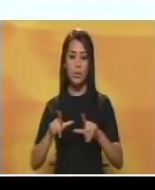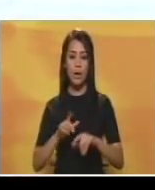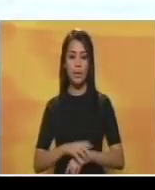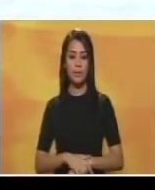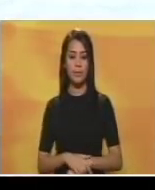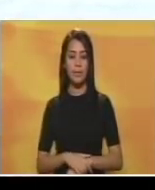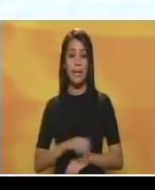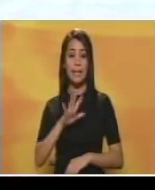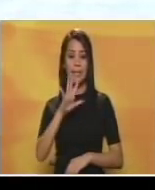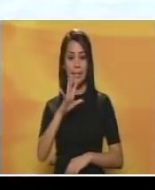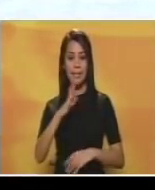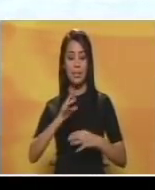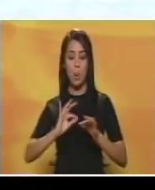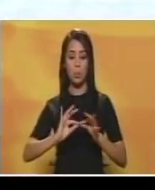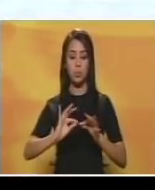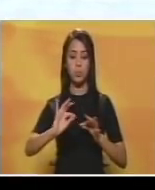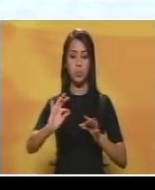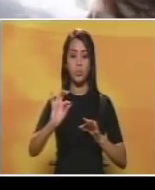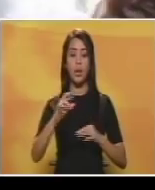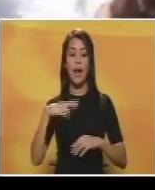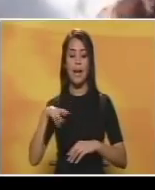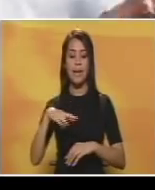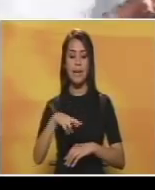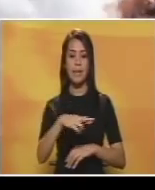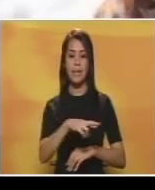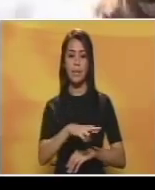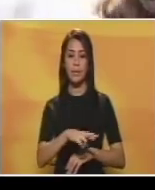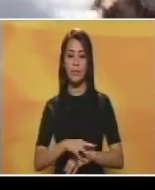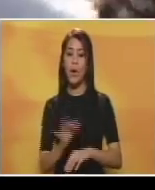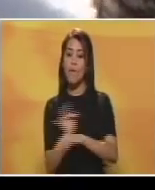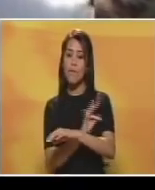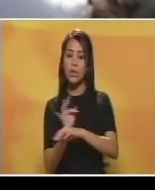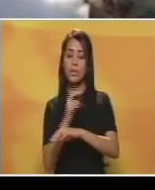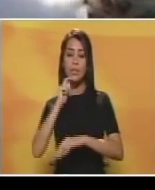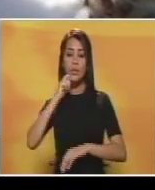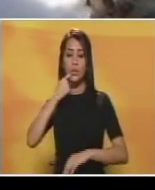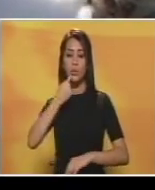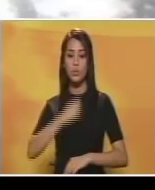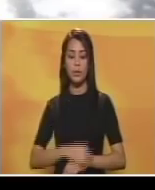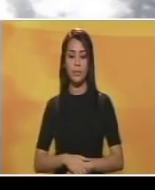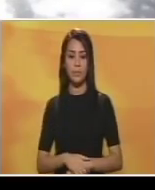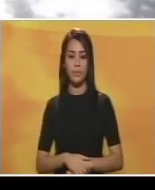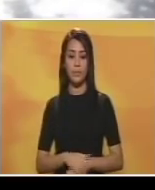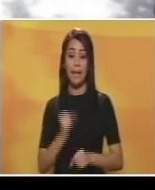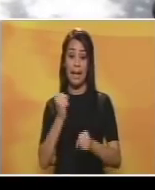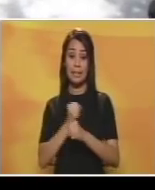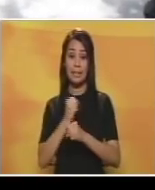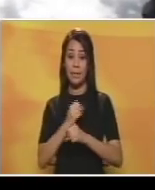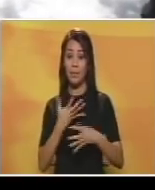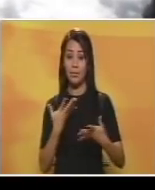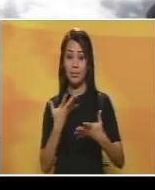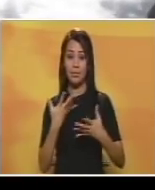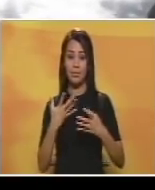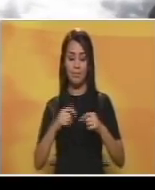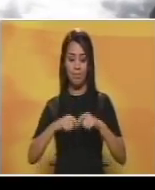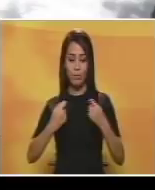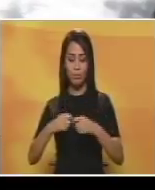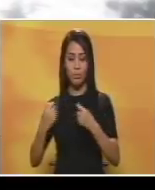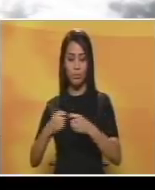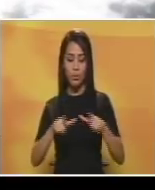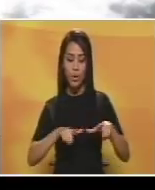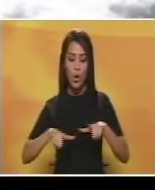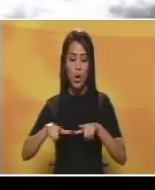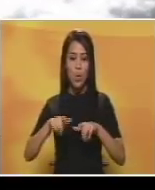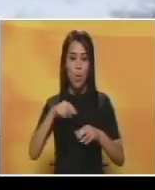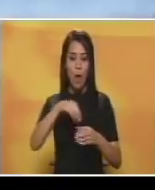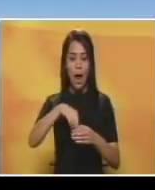sección de 5 kilómetros del río Amur, fronterizo con Rusia. La operación buscaba romper las placas de hielo